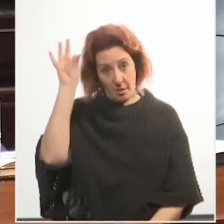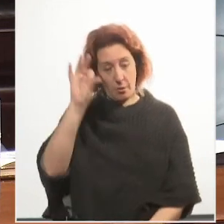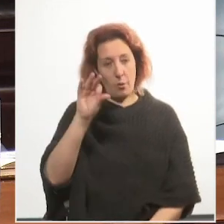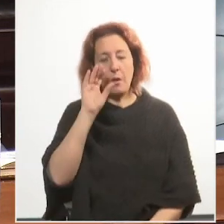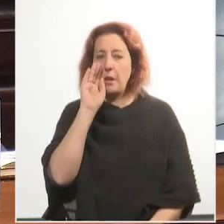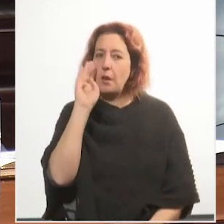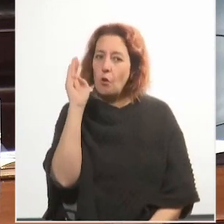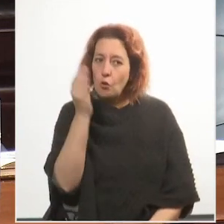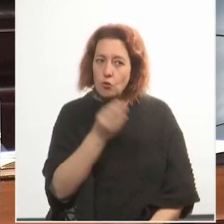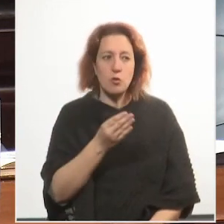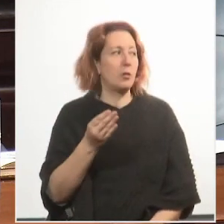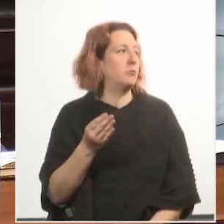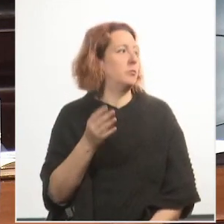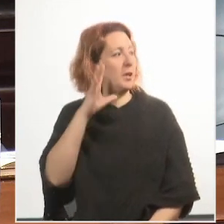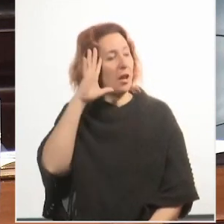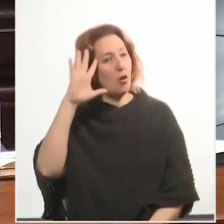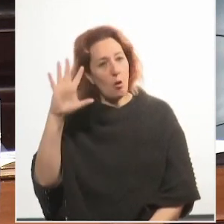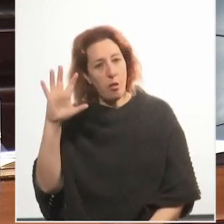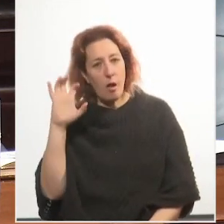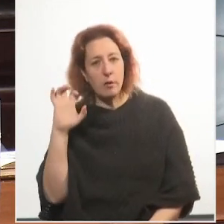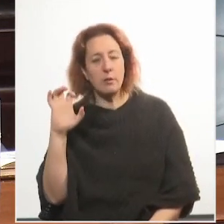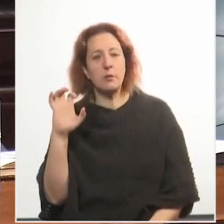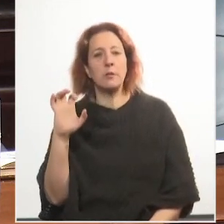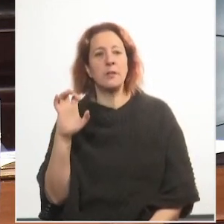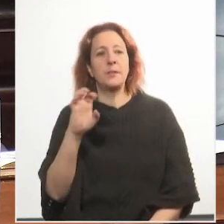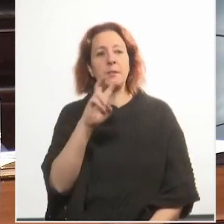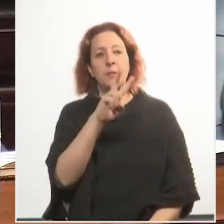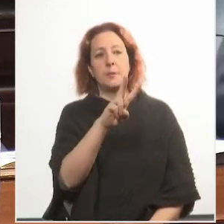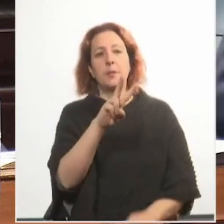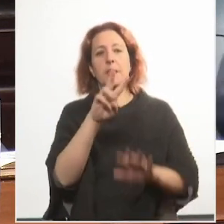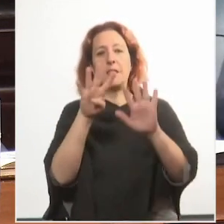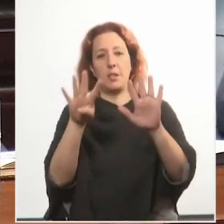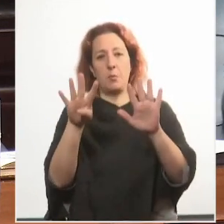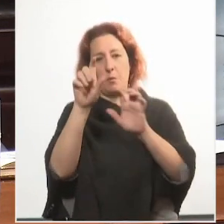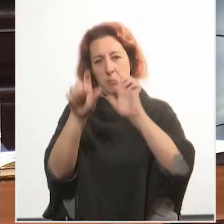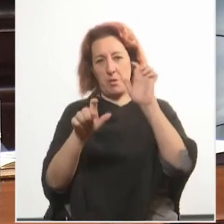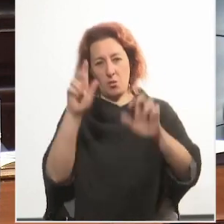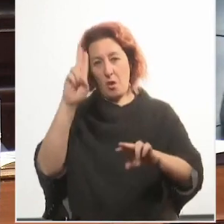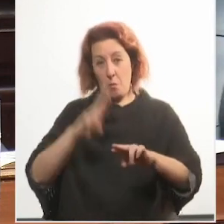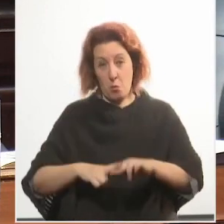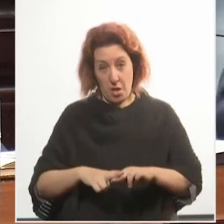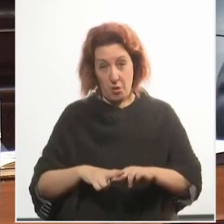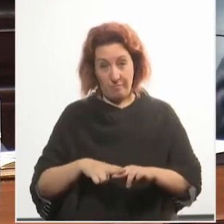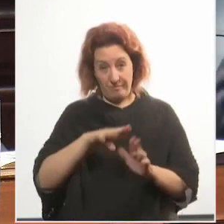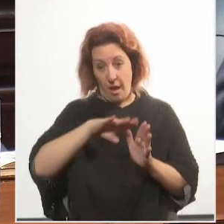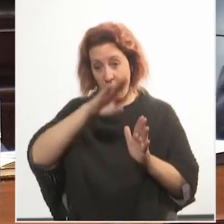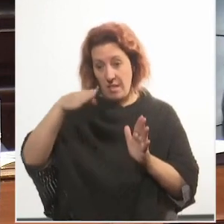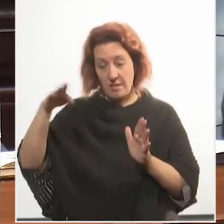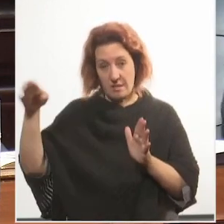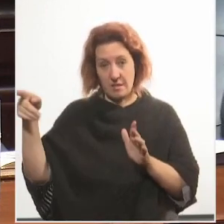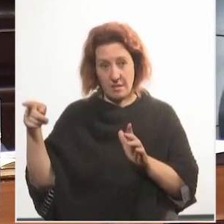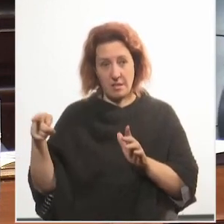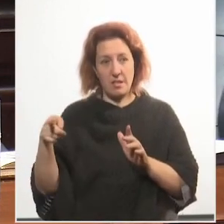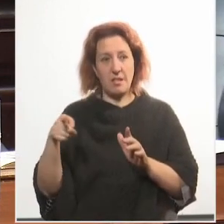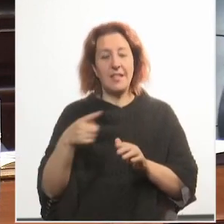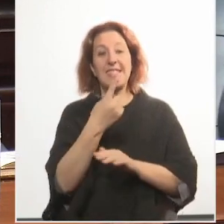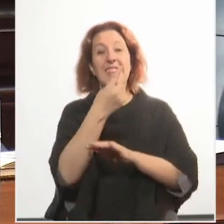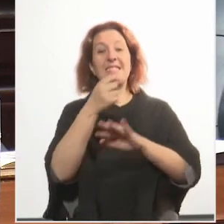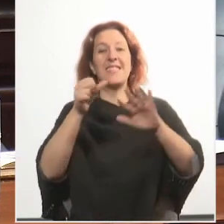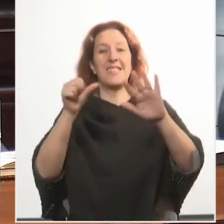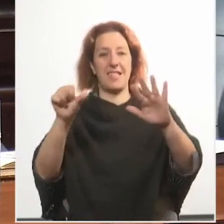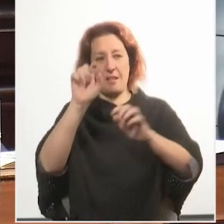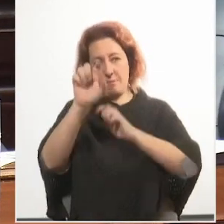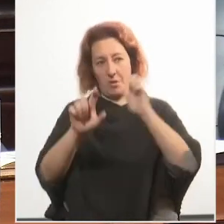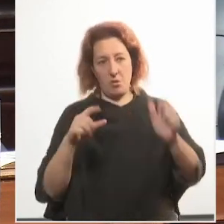reconocer y recordar a los 29 que dejaron la vida en los Andes y a los 16 que